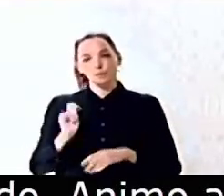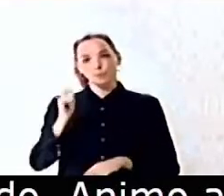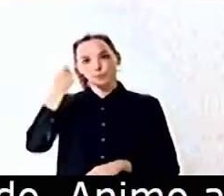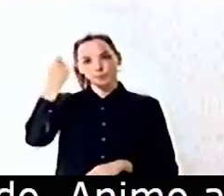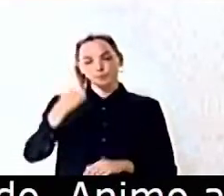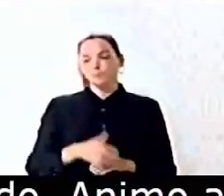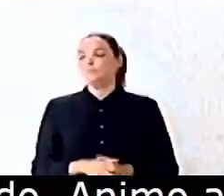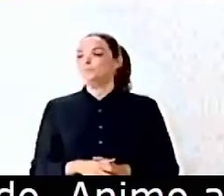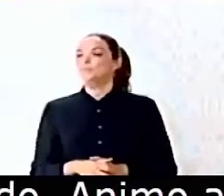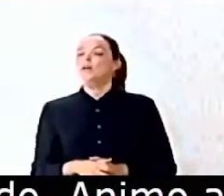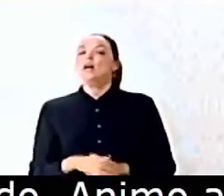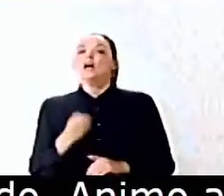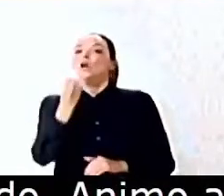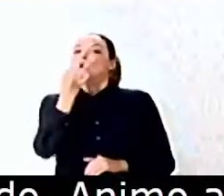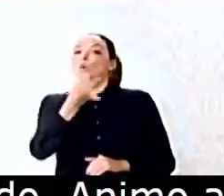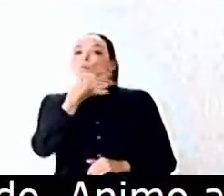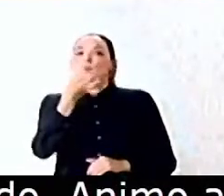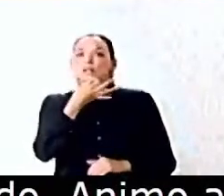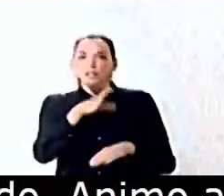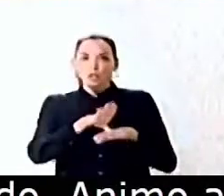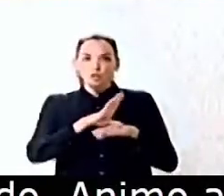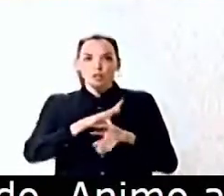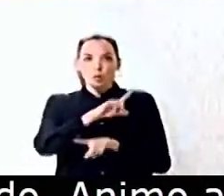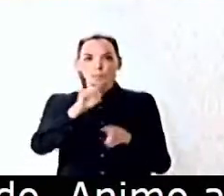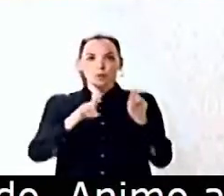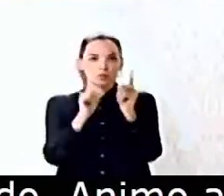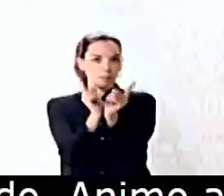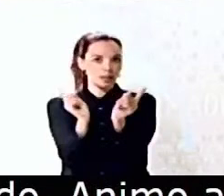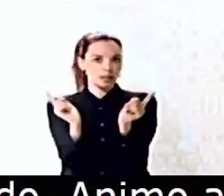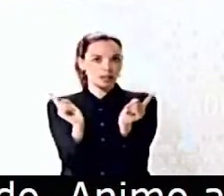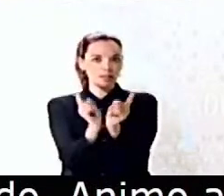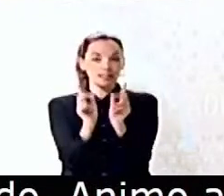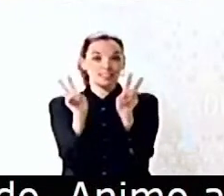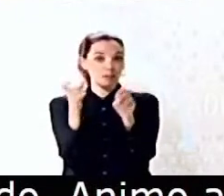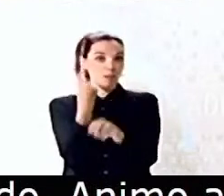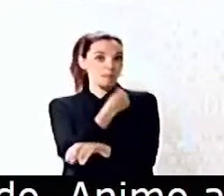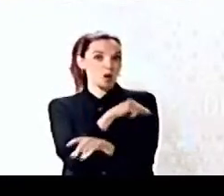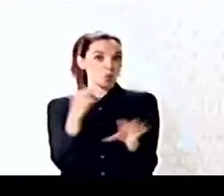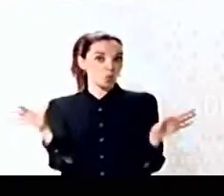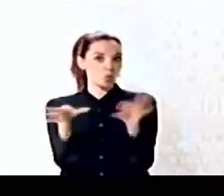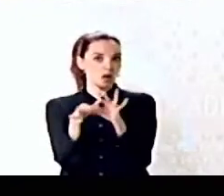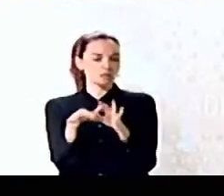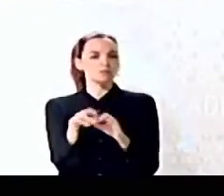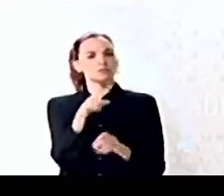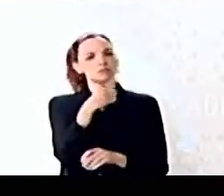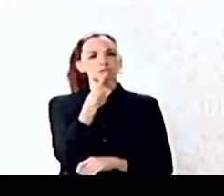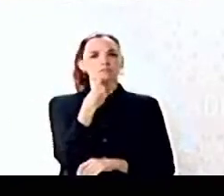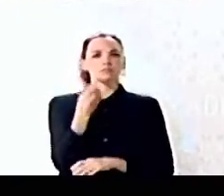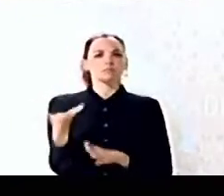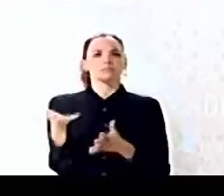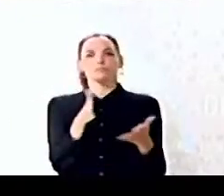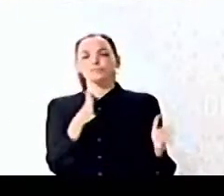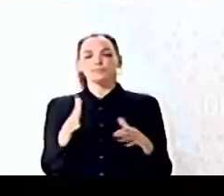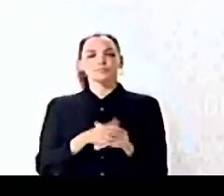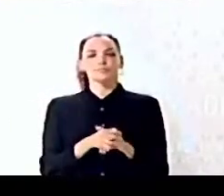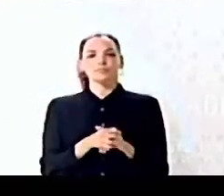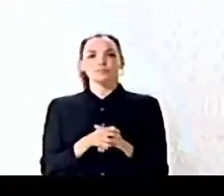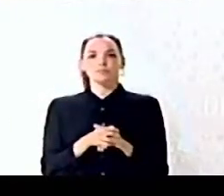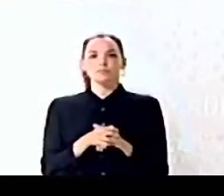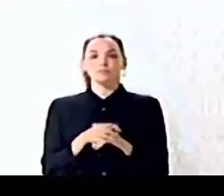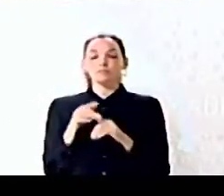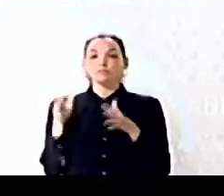Sí, consejero, buenas tardes. Buenas tardes. Tres preguntas muy breves relacionadas con la vacunación. Se ha referido por encima, que en la